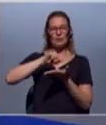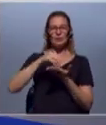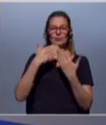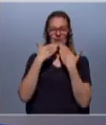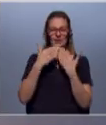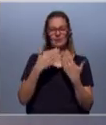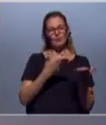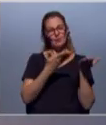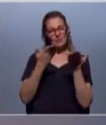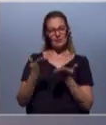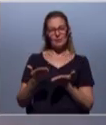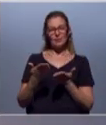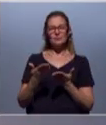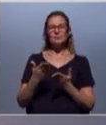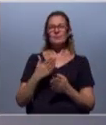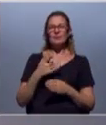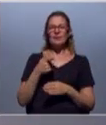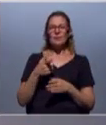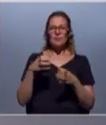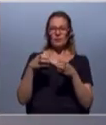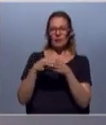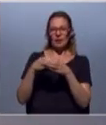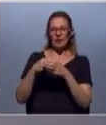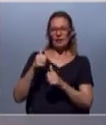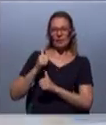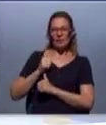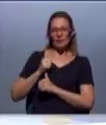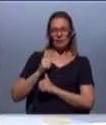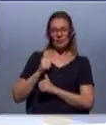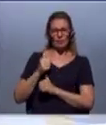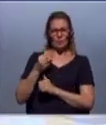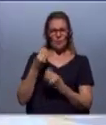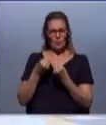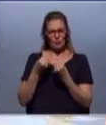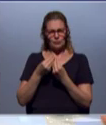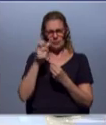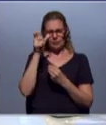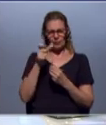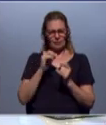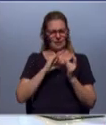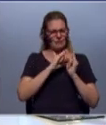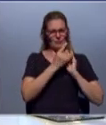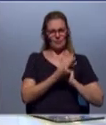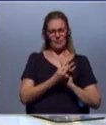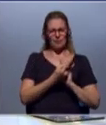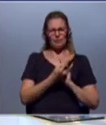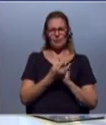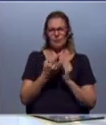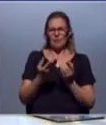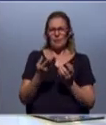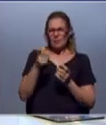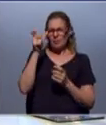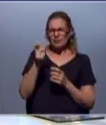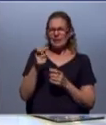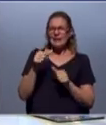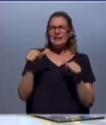qué pasa con la bancada de cabildo abierto que tiene mucha gente sin experiencia parlamentaria previa que surgen preguntas con respecto a